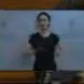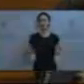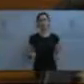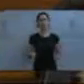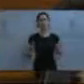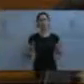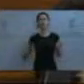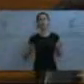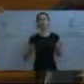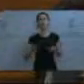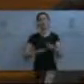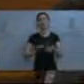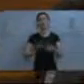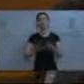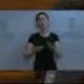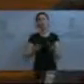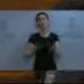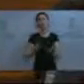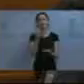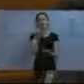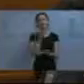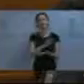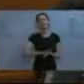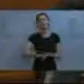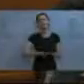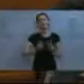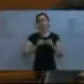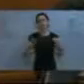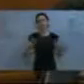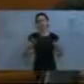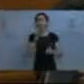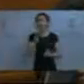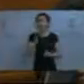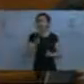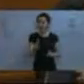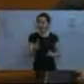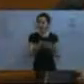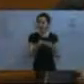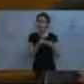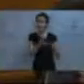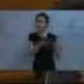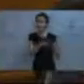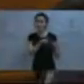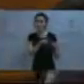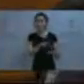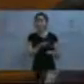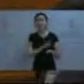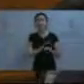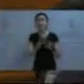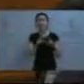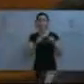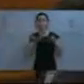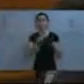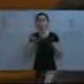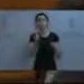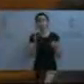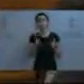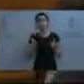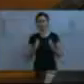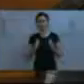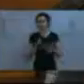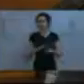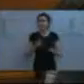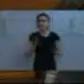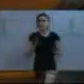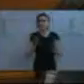haciendo es intentar garantizar la igualdad y los derechos de los usuarios y usuarias del Oriente de Asturias para no